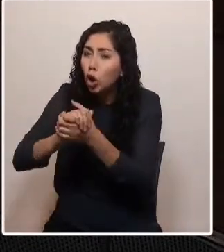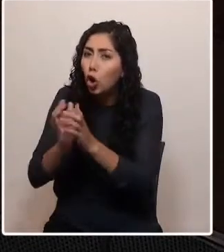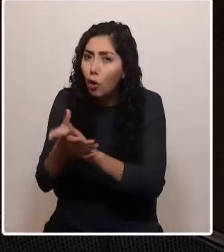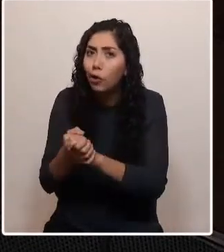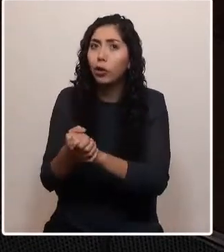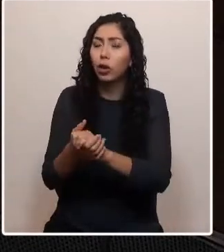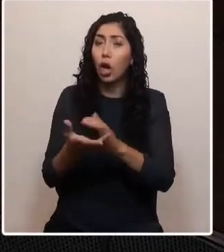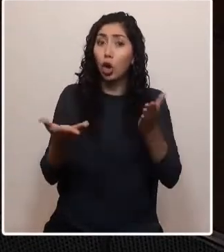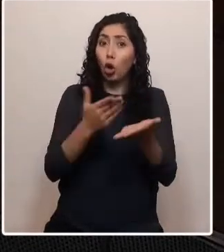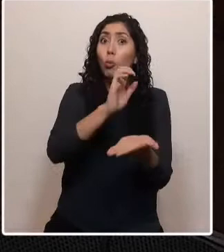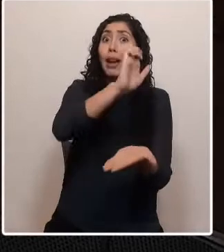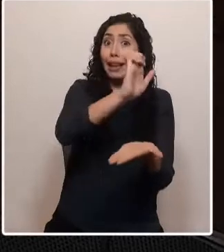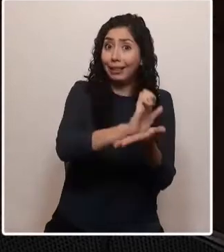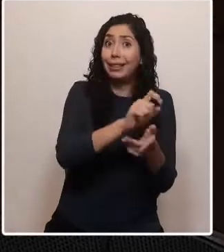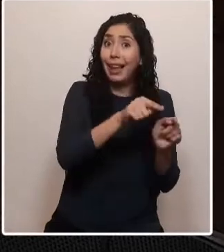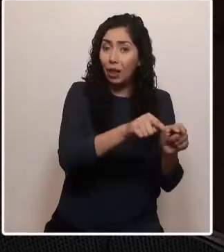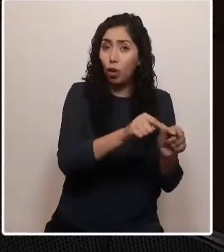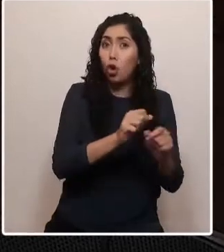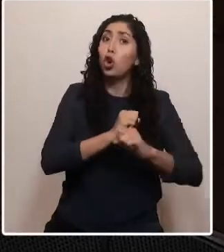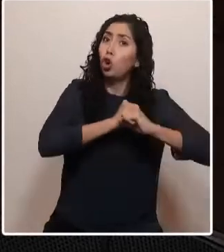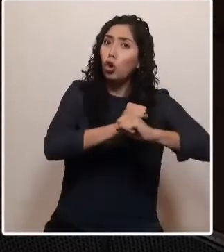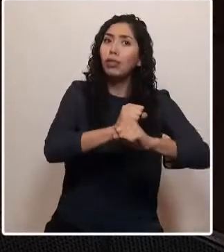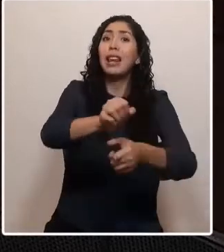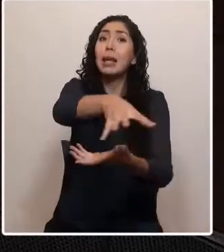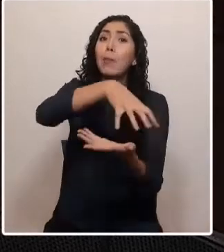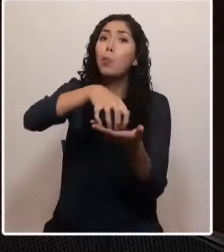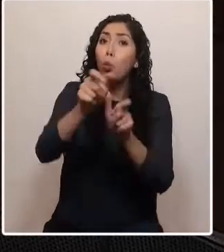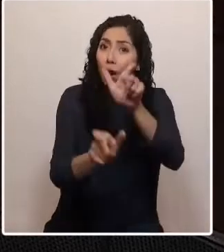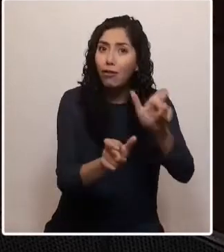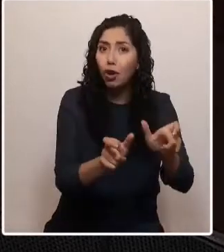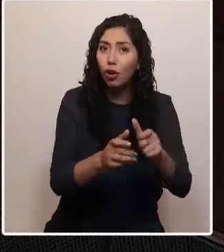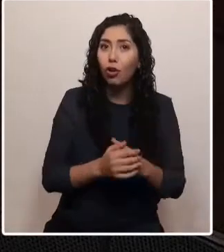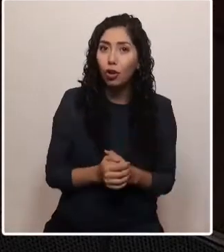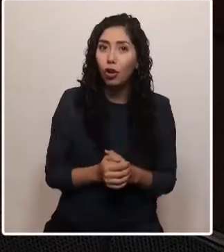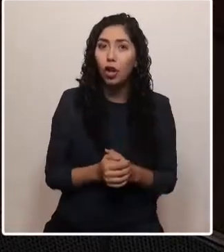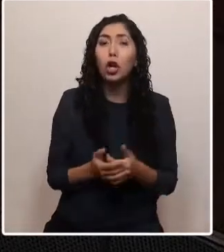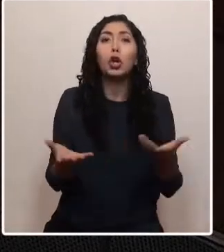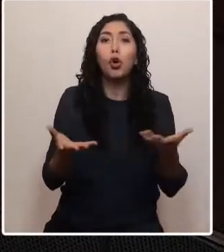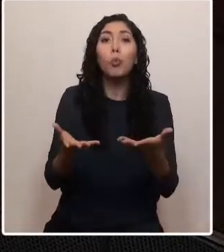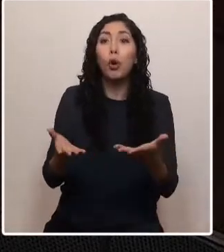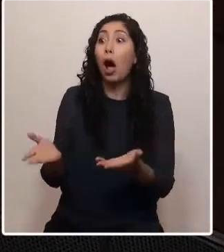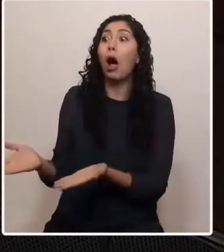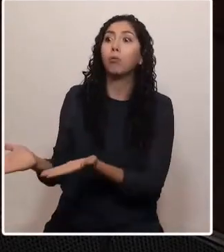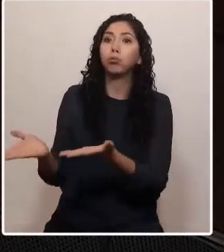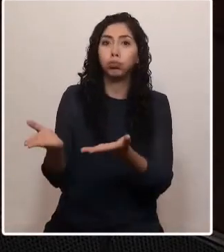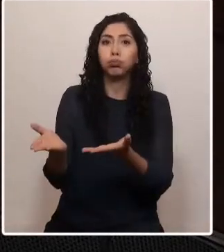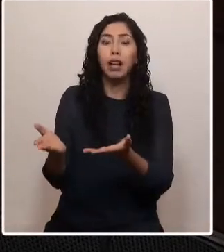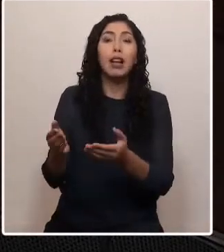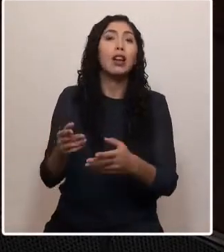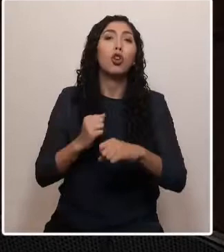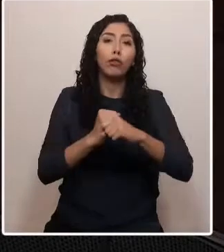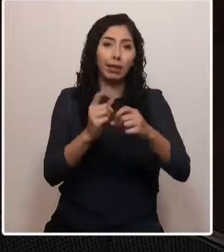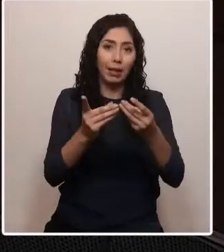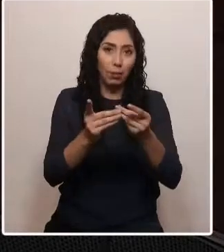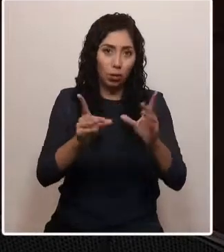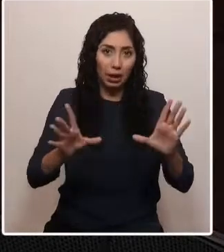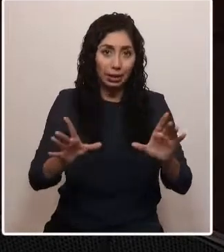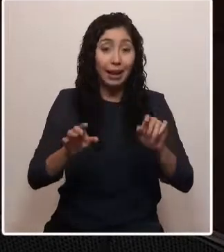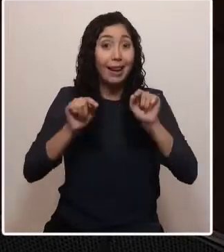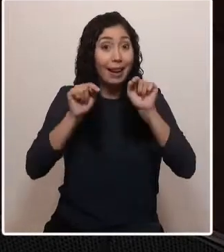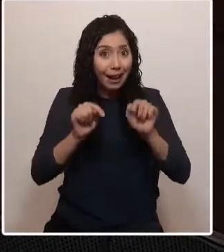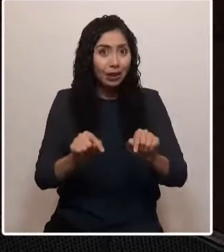de la historia en contra del pueblo a través de actuar fuera de la democracia. Y eso es lo que está puesto en